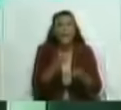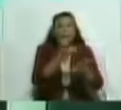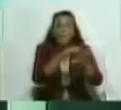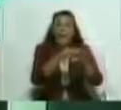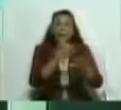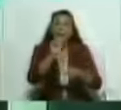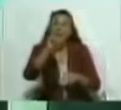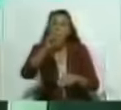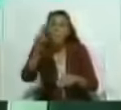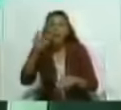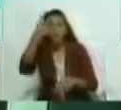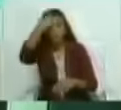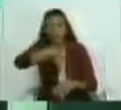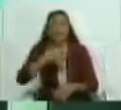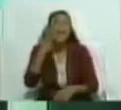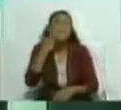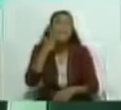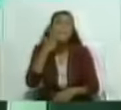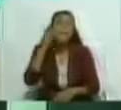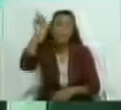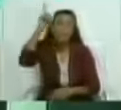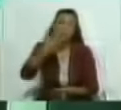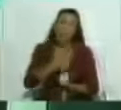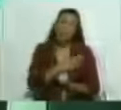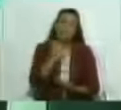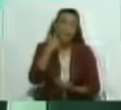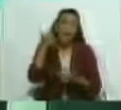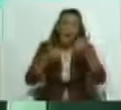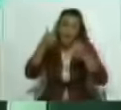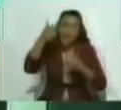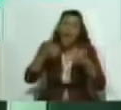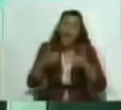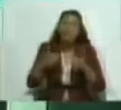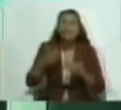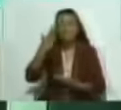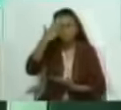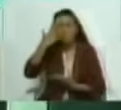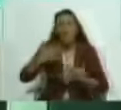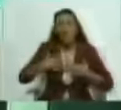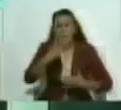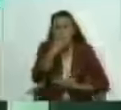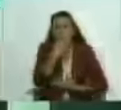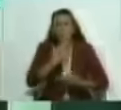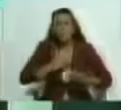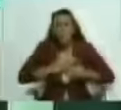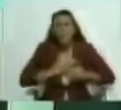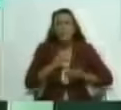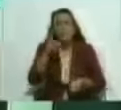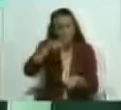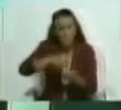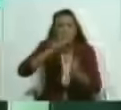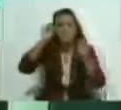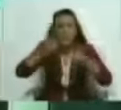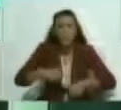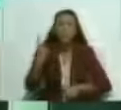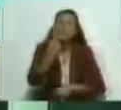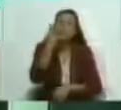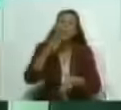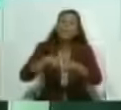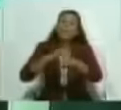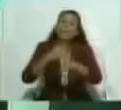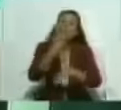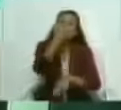Rodríguez. Soy la madre de José Brito. Él se va a reponer muy pronto y va a venir aquí. Solo les voy a decir